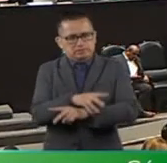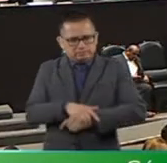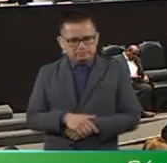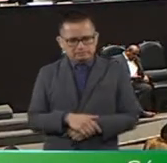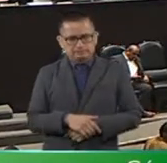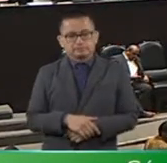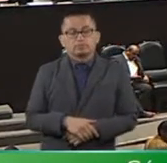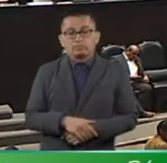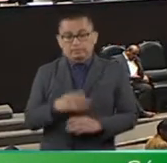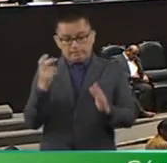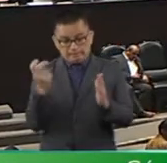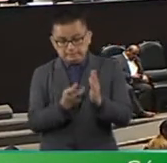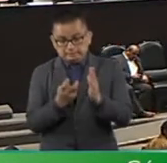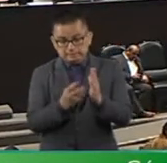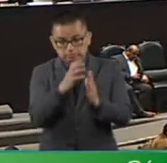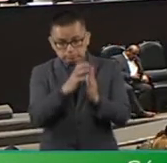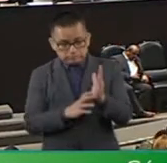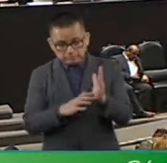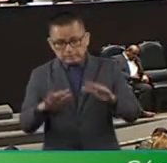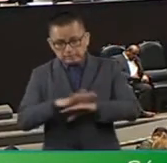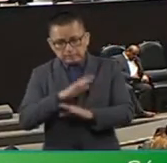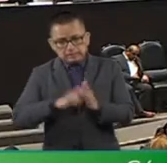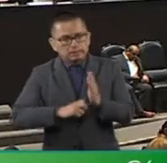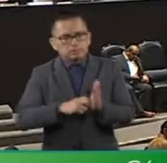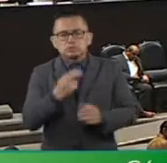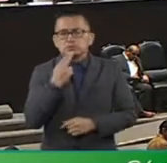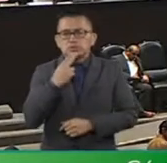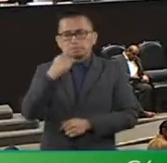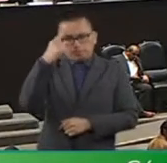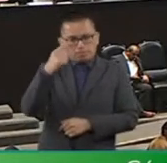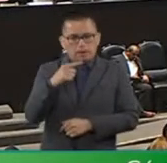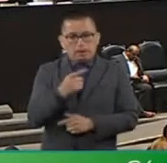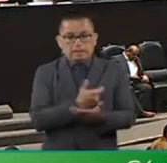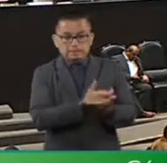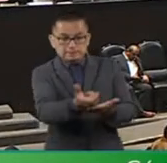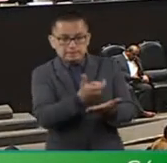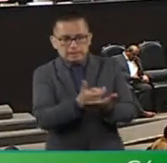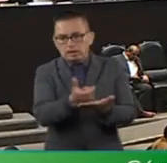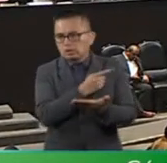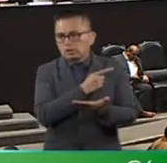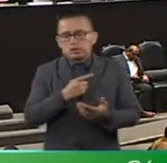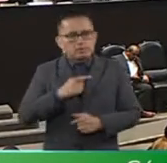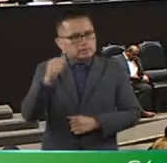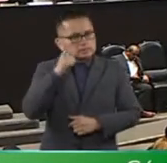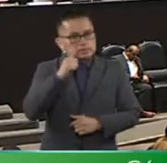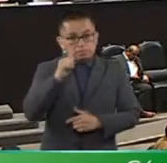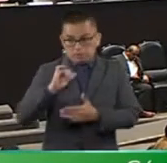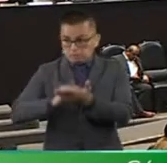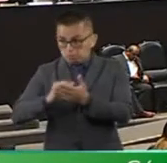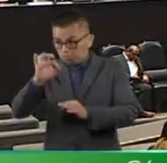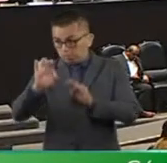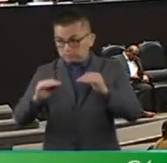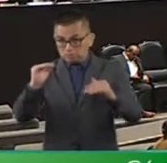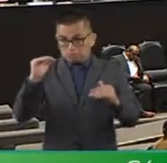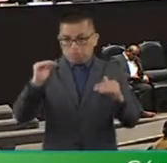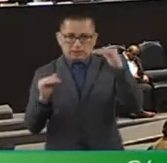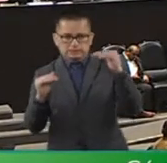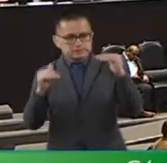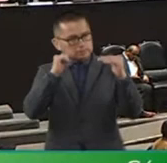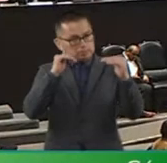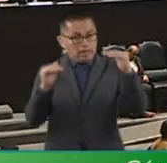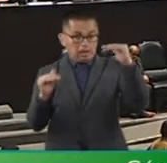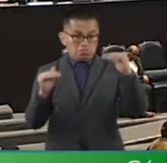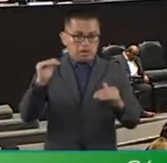dictamen protegemos el salario para que nunca se fije precisamente debajo de la inflación.